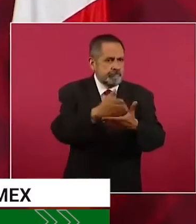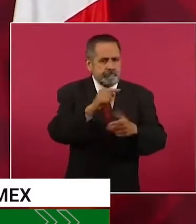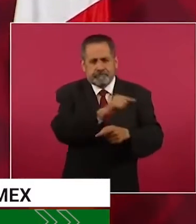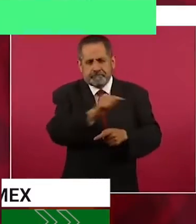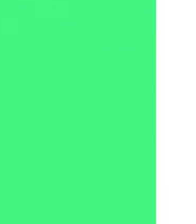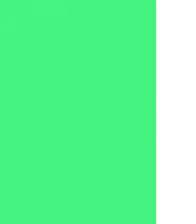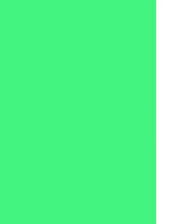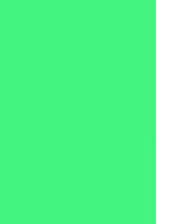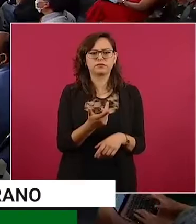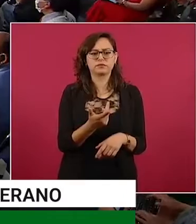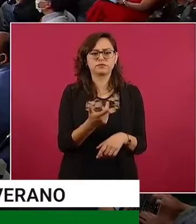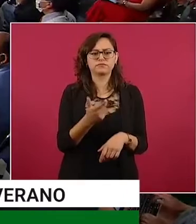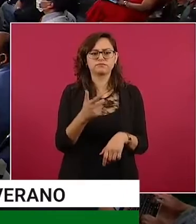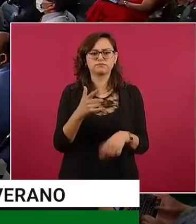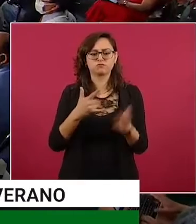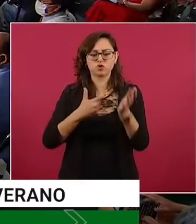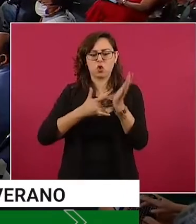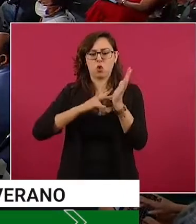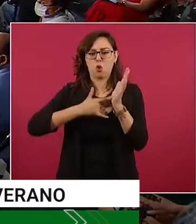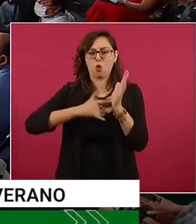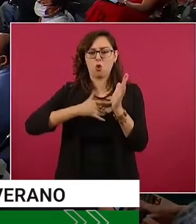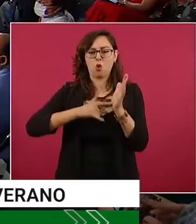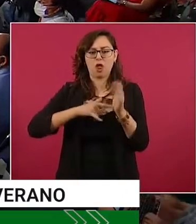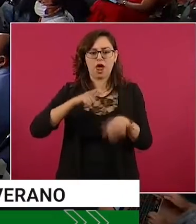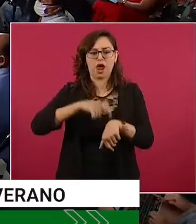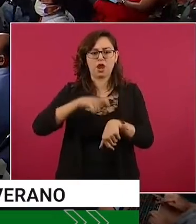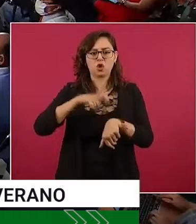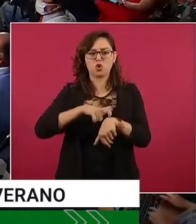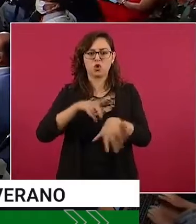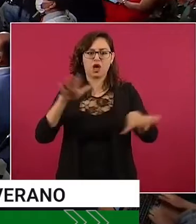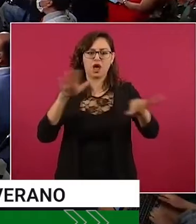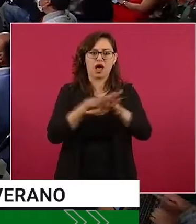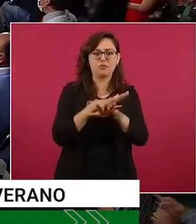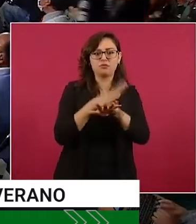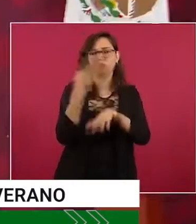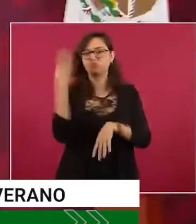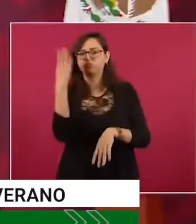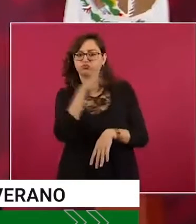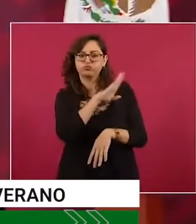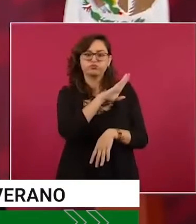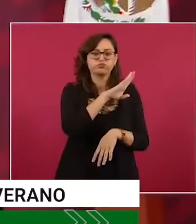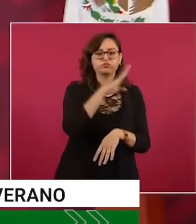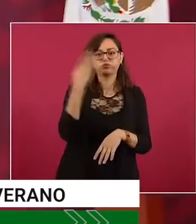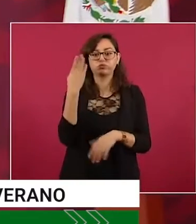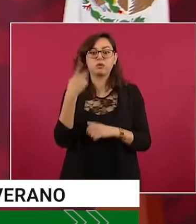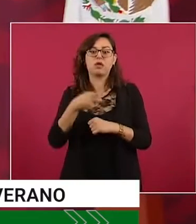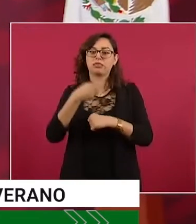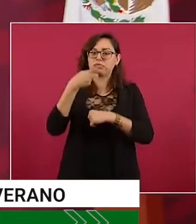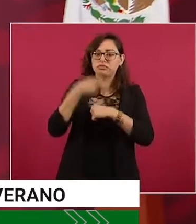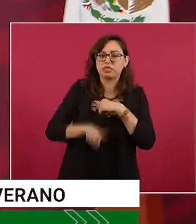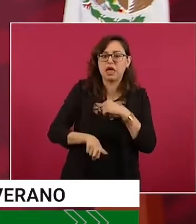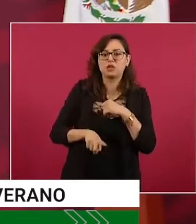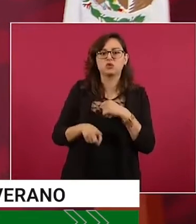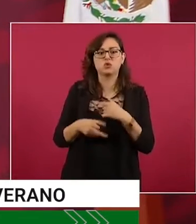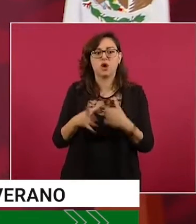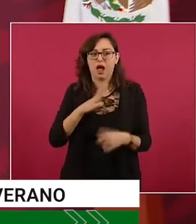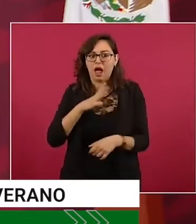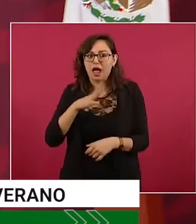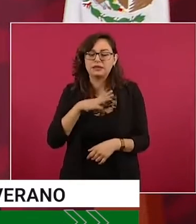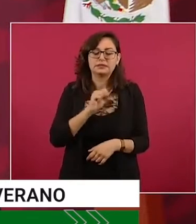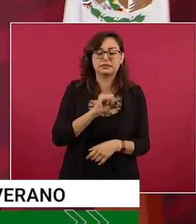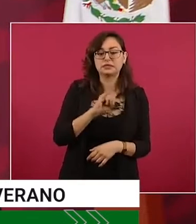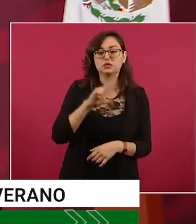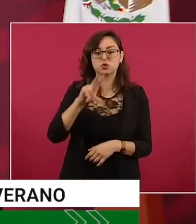constante. López Obrador informó que este año podría eliminarse el horario de verano debido a que es mínimo el ahorro